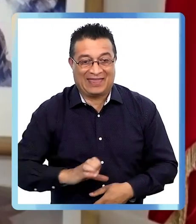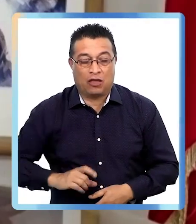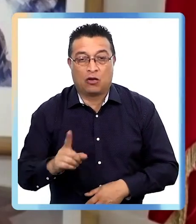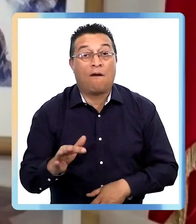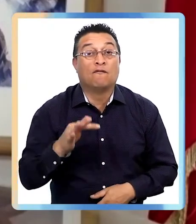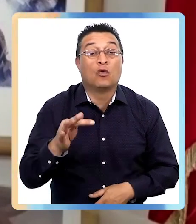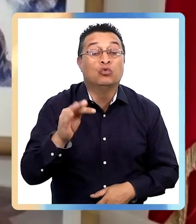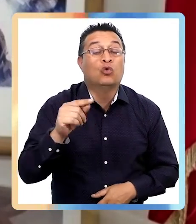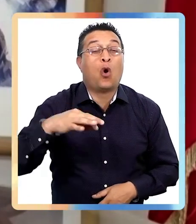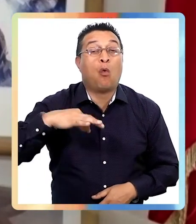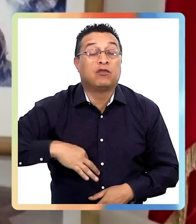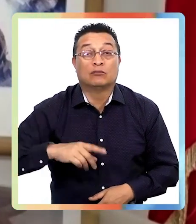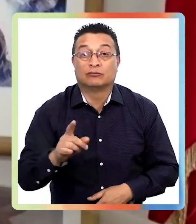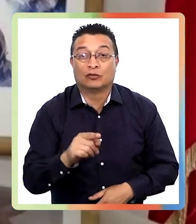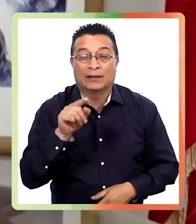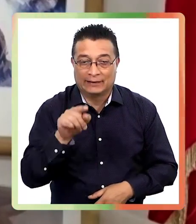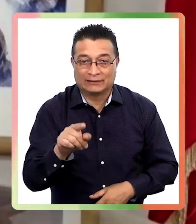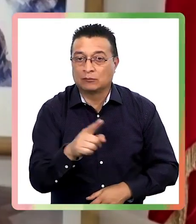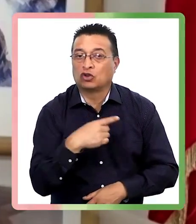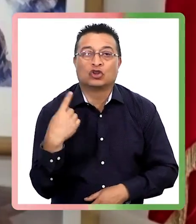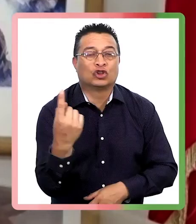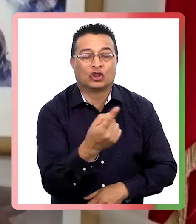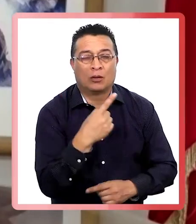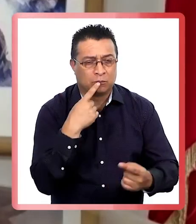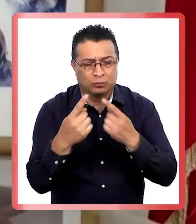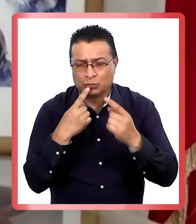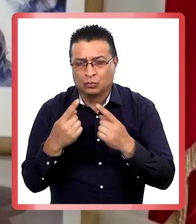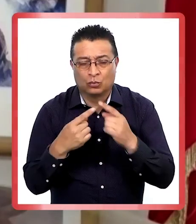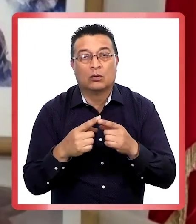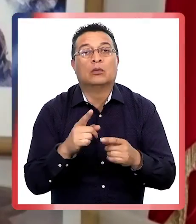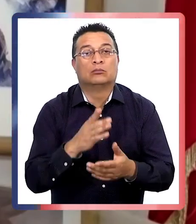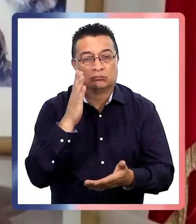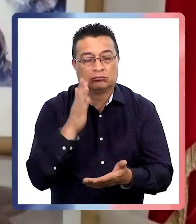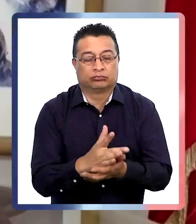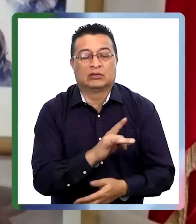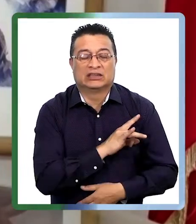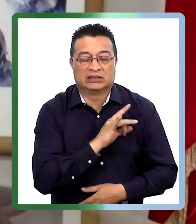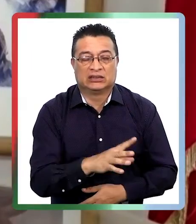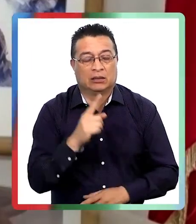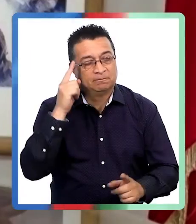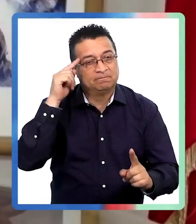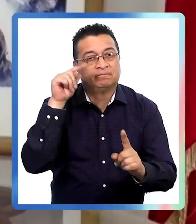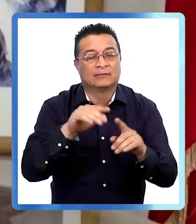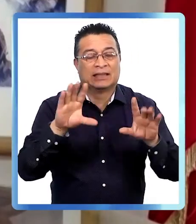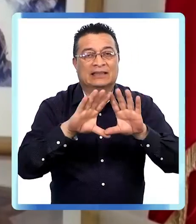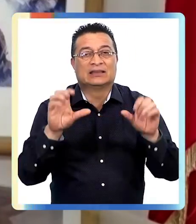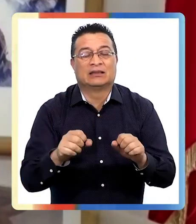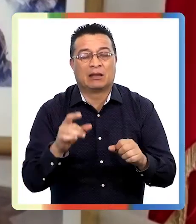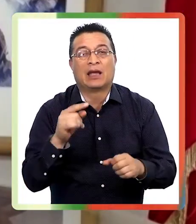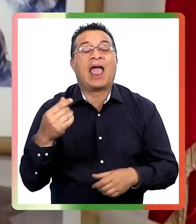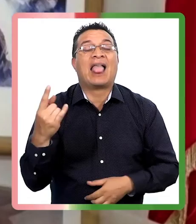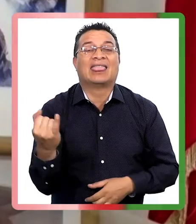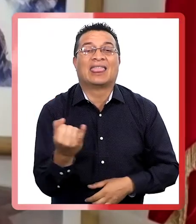con el bolsillo del futuro o actual jubilado, es un concepto que todas las encuestas que hemos hecho refrendan que los chilenos prefieren un sistema con